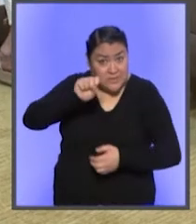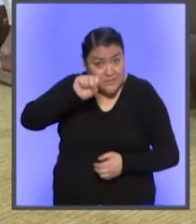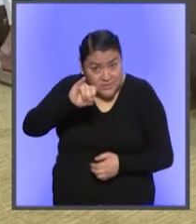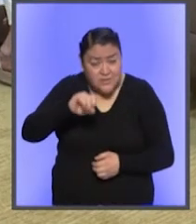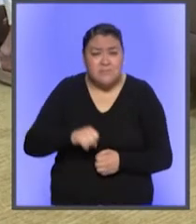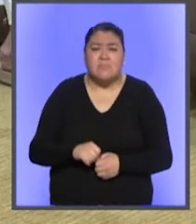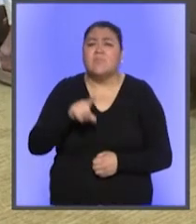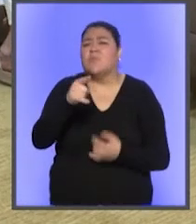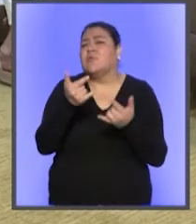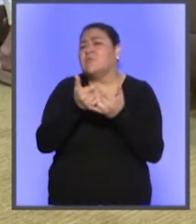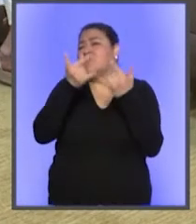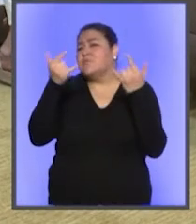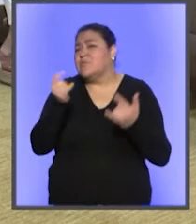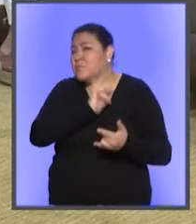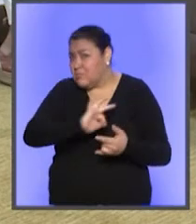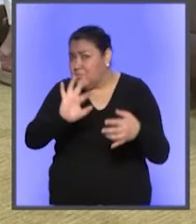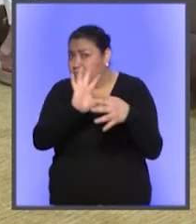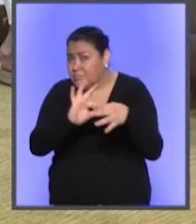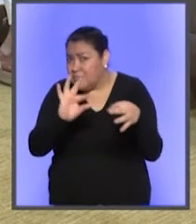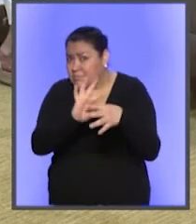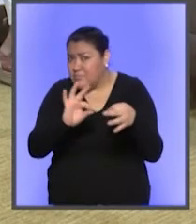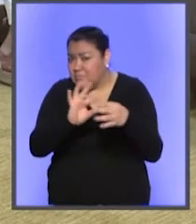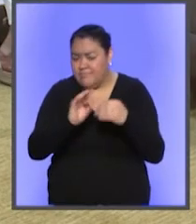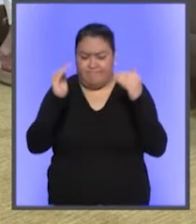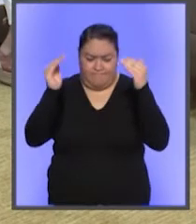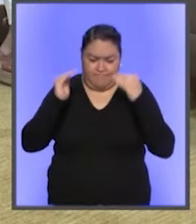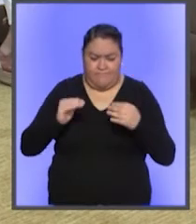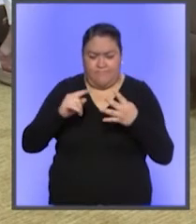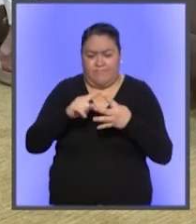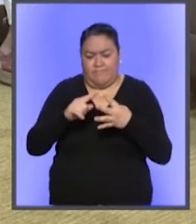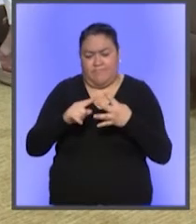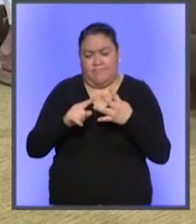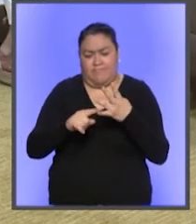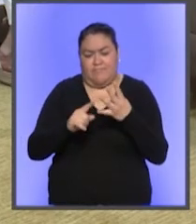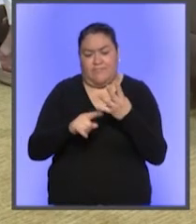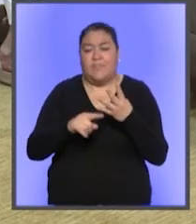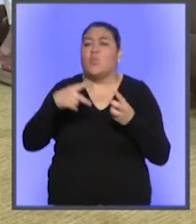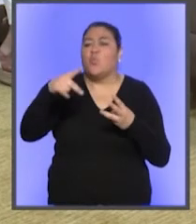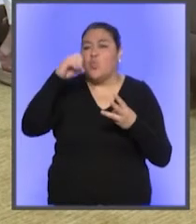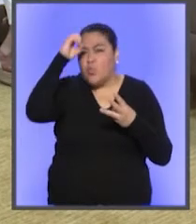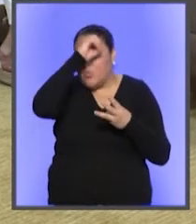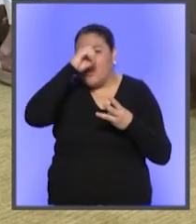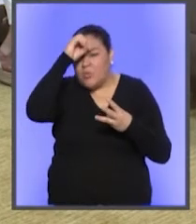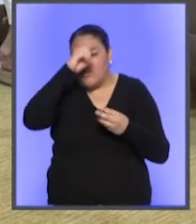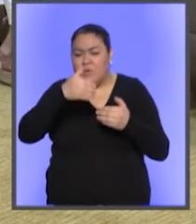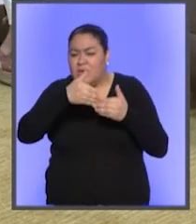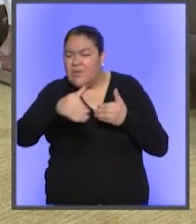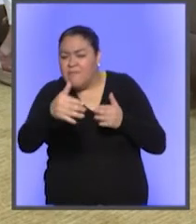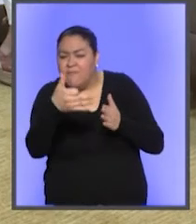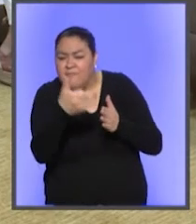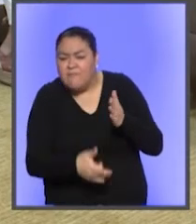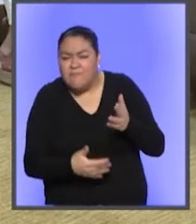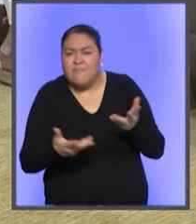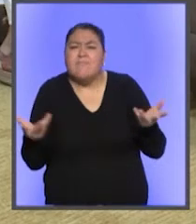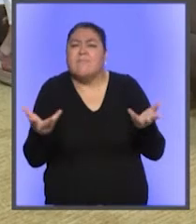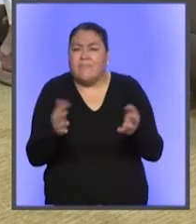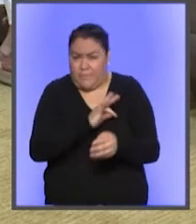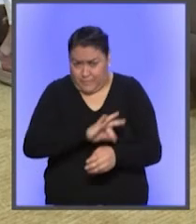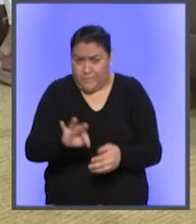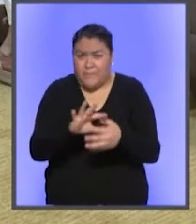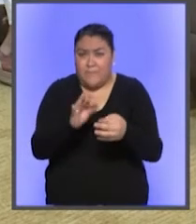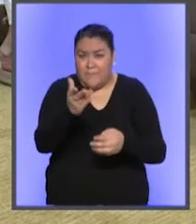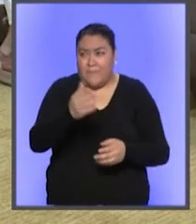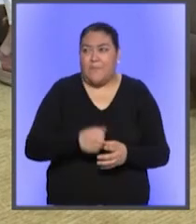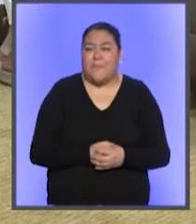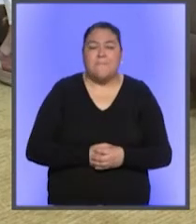Rurales Qué experiencias tiene en relación a esto y también por supuesto su punto de vista de que nos falta por hacer